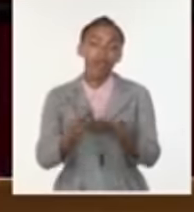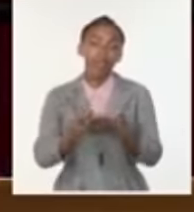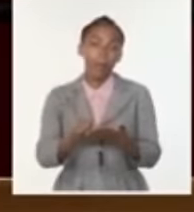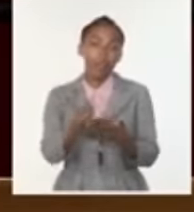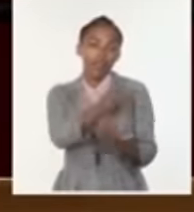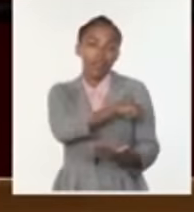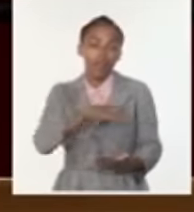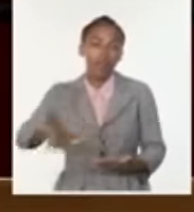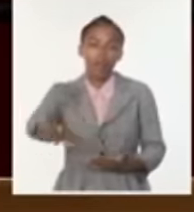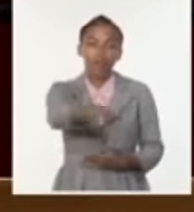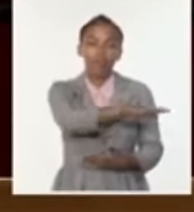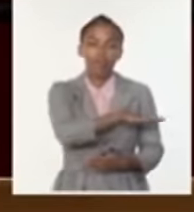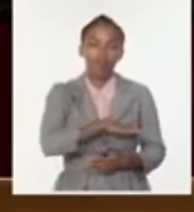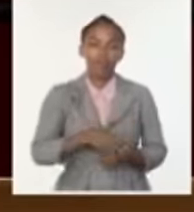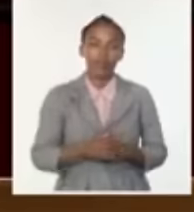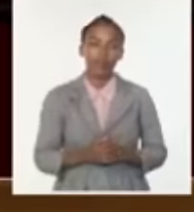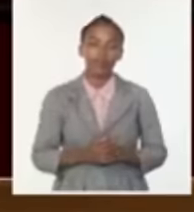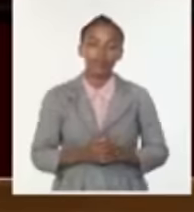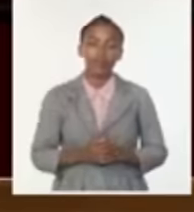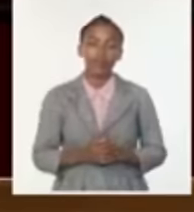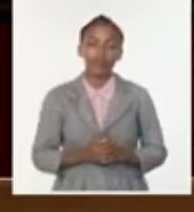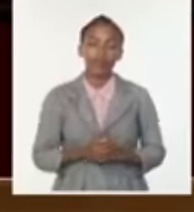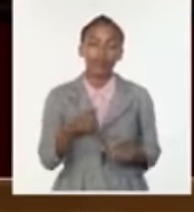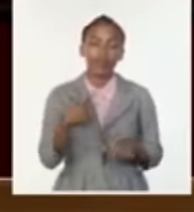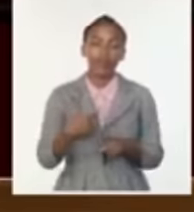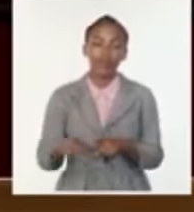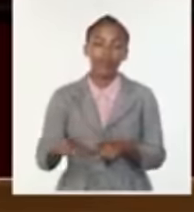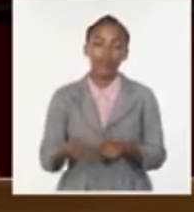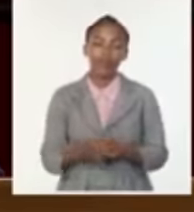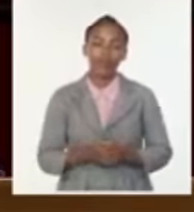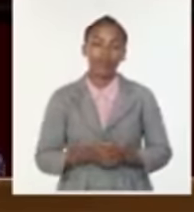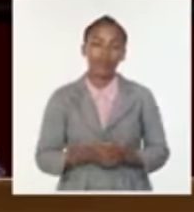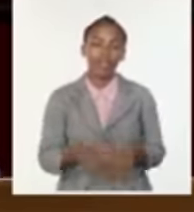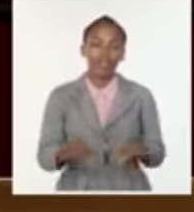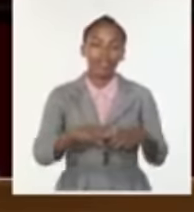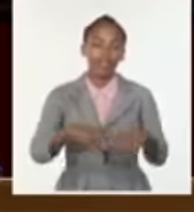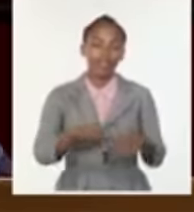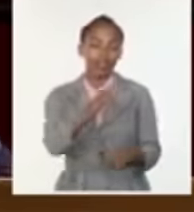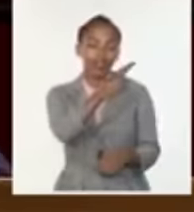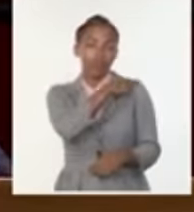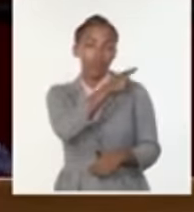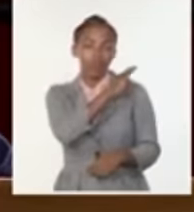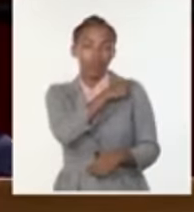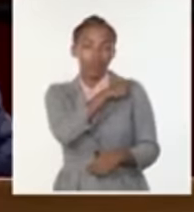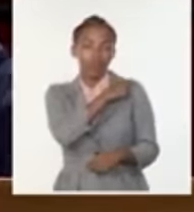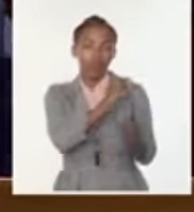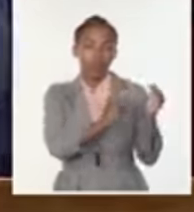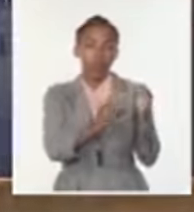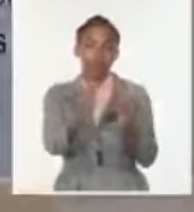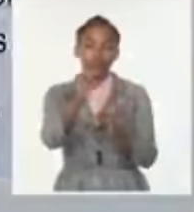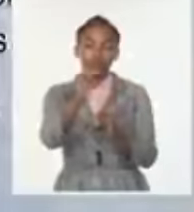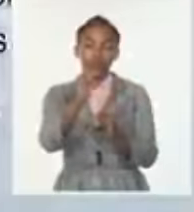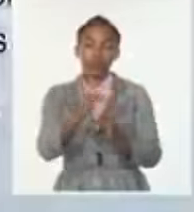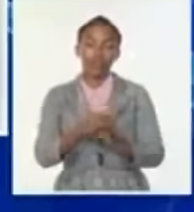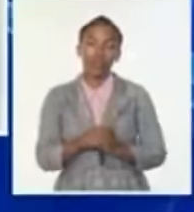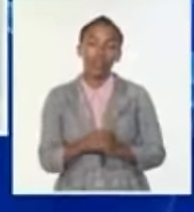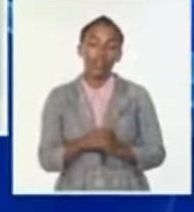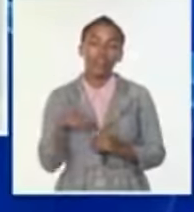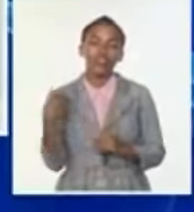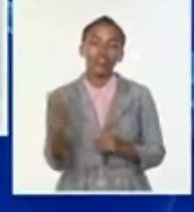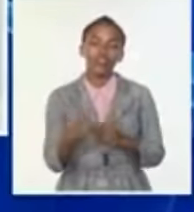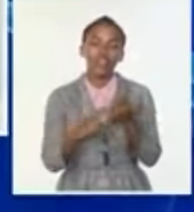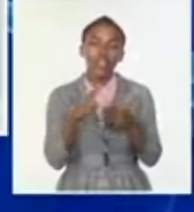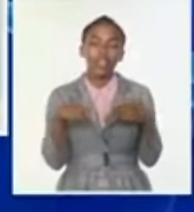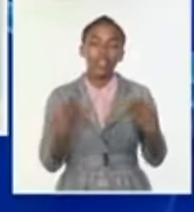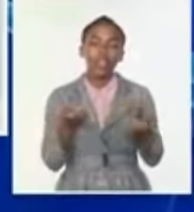población. Ahora, el tema de los cuadros, hemos trabajado intensamente en esta actividad. Se diseñó el procedimiento para